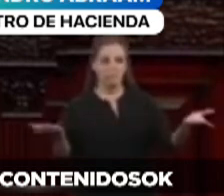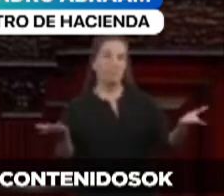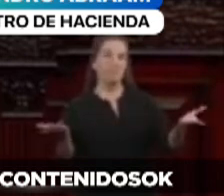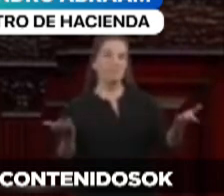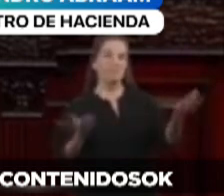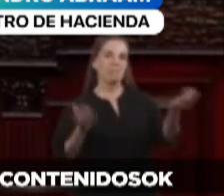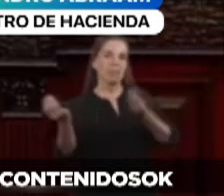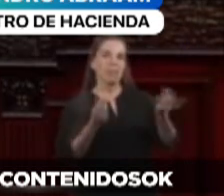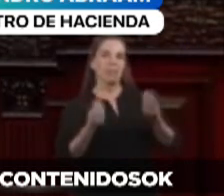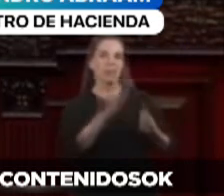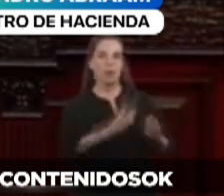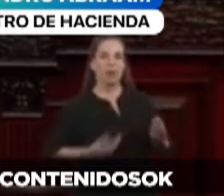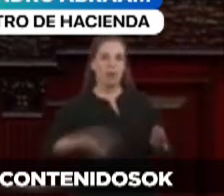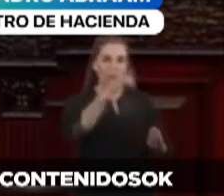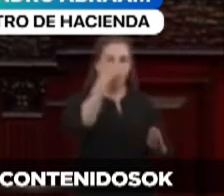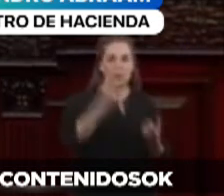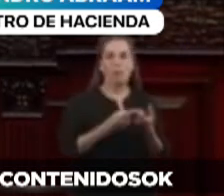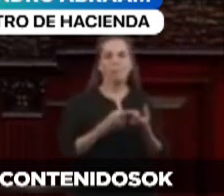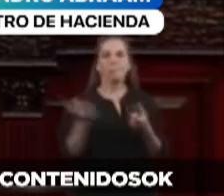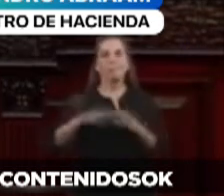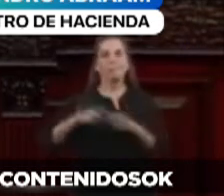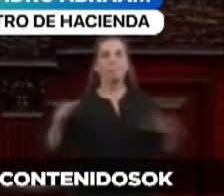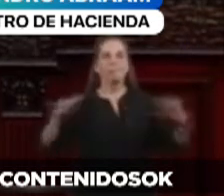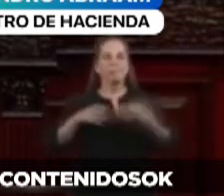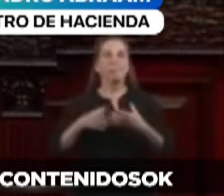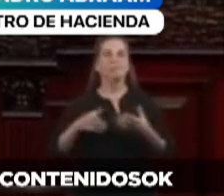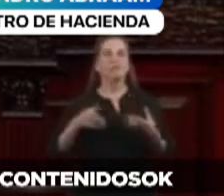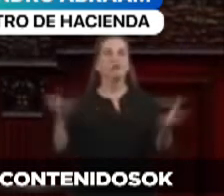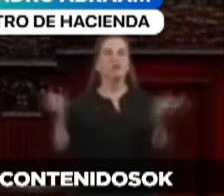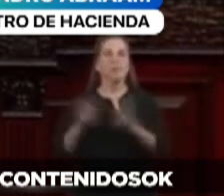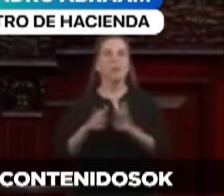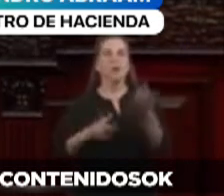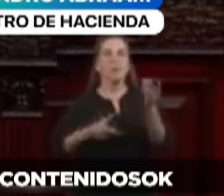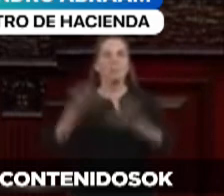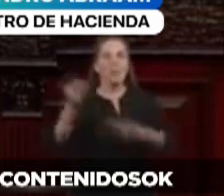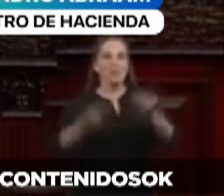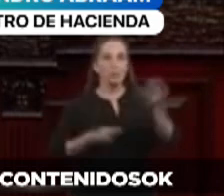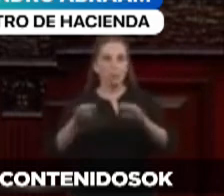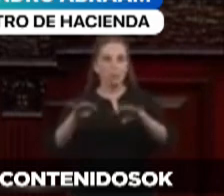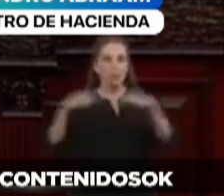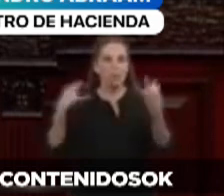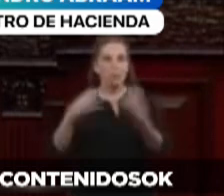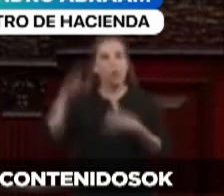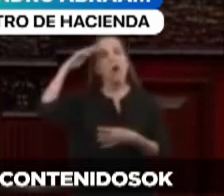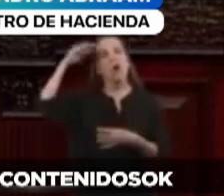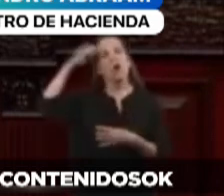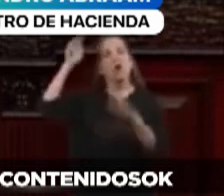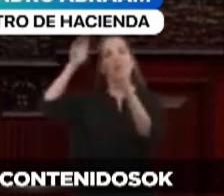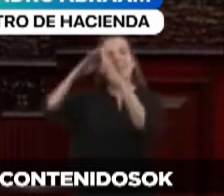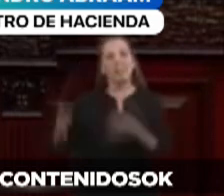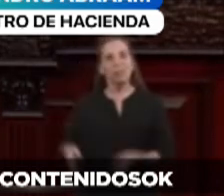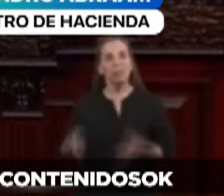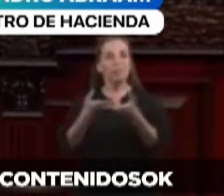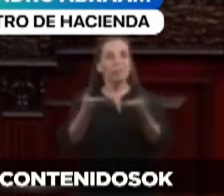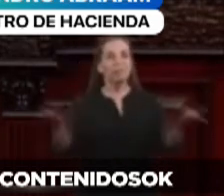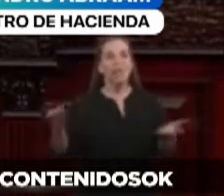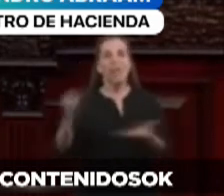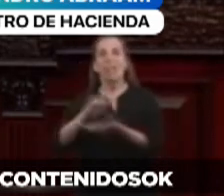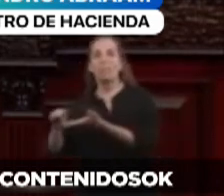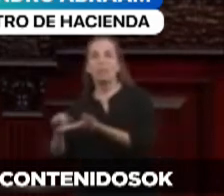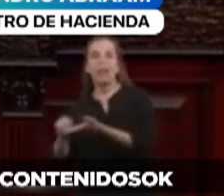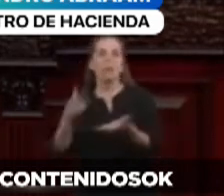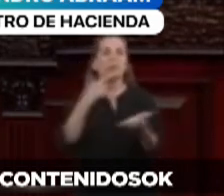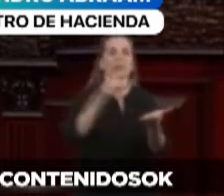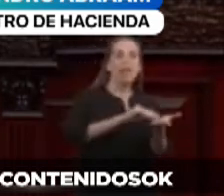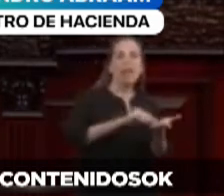estaba planteada en el presupuesto nacional y, bueno, lo que nos pidieron es que miráramos cuáles son las obras que